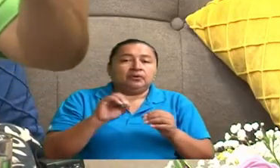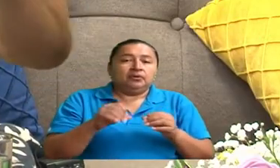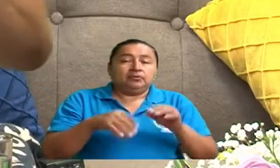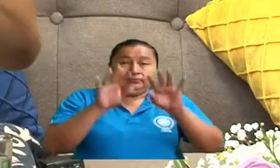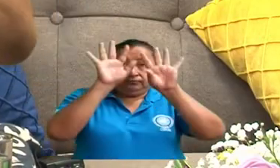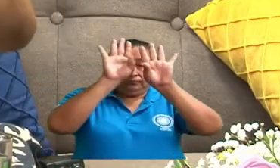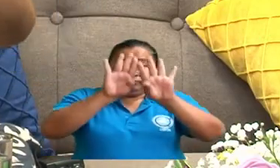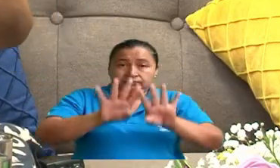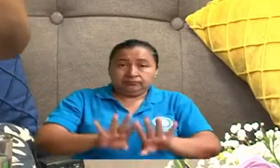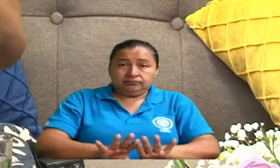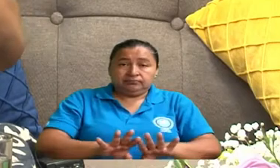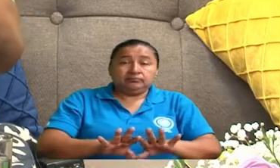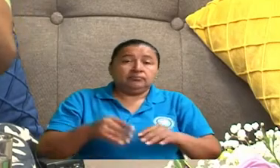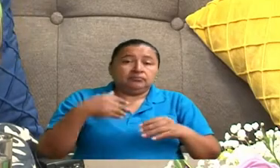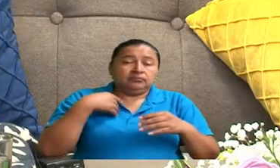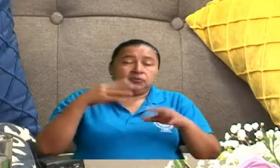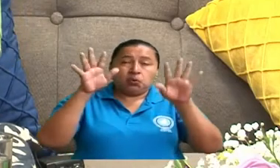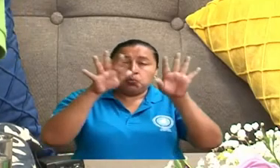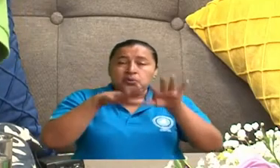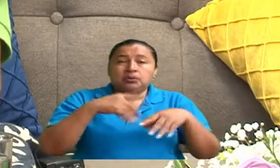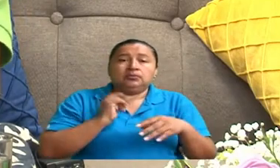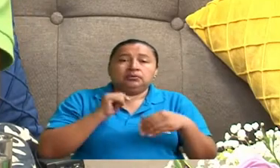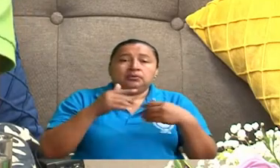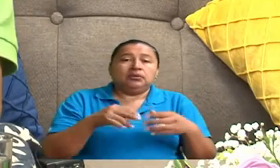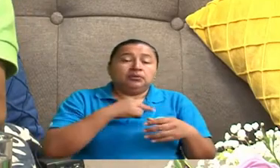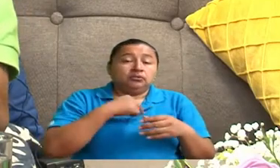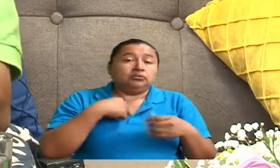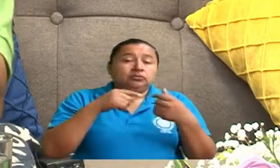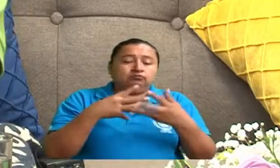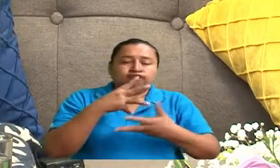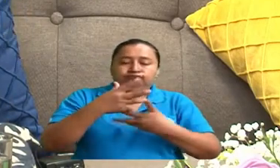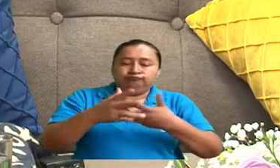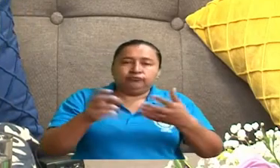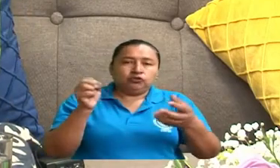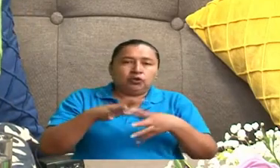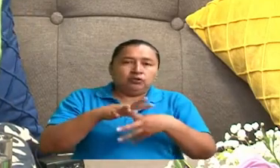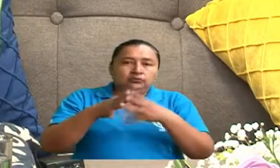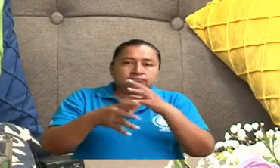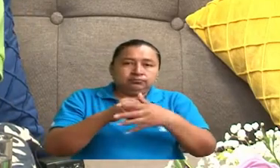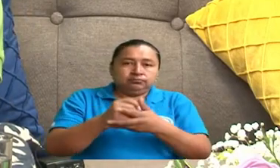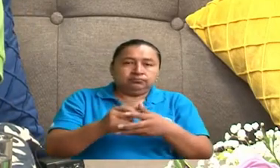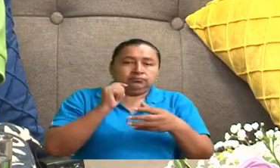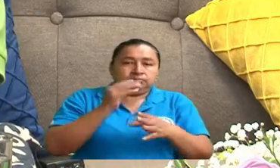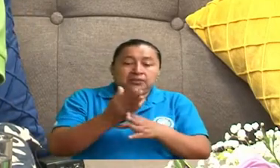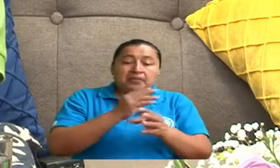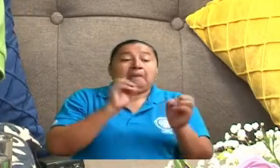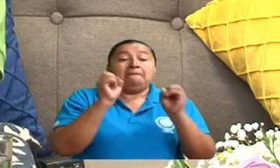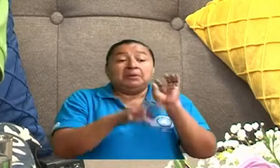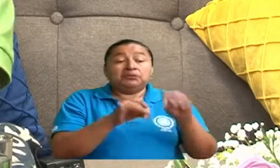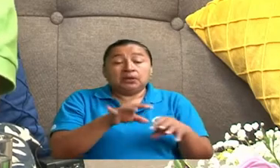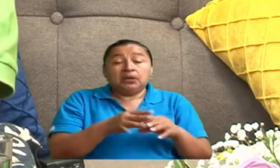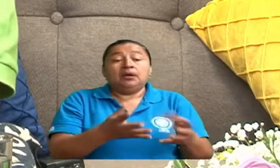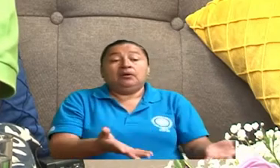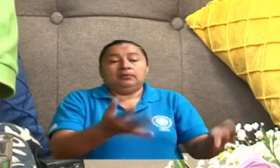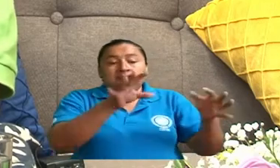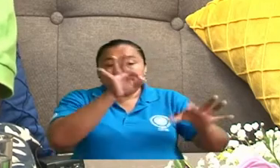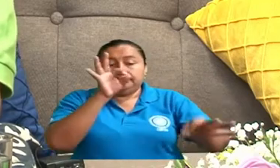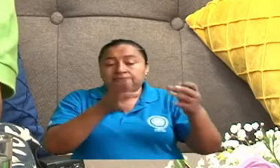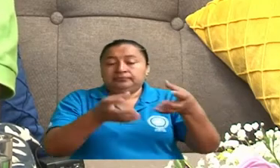cortina, ¿verdad? De aires. Nosotros transformamos de esto que le llamábamos basura, ahora,